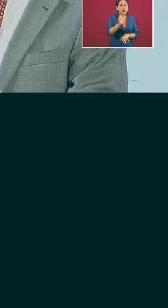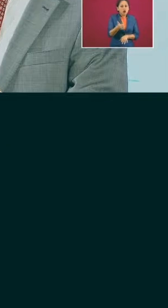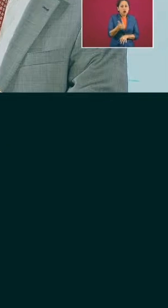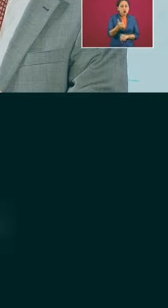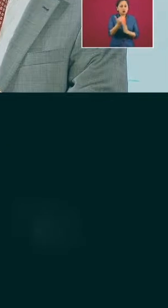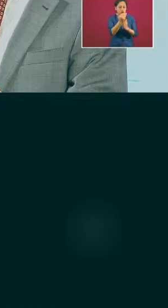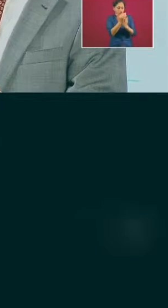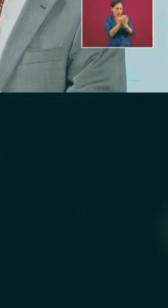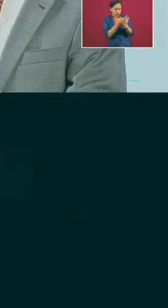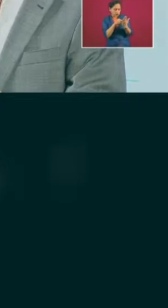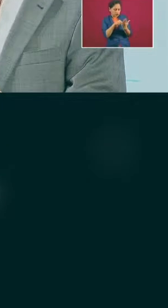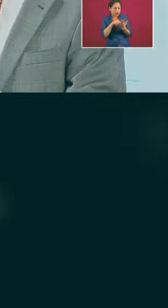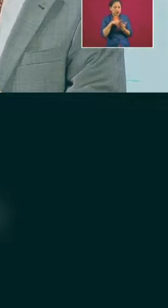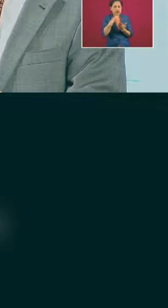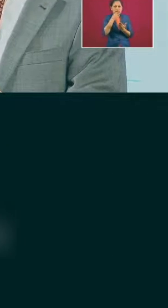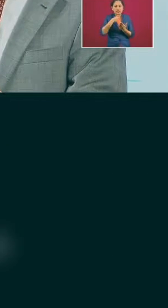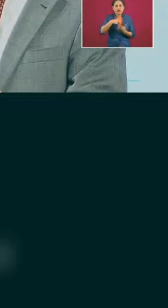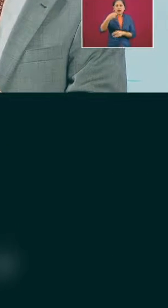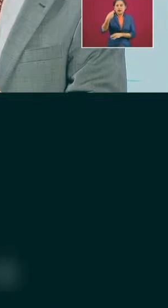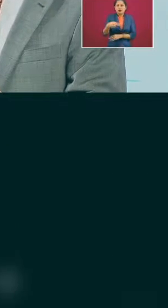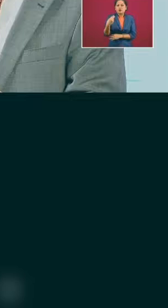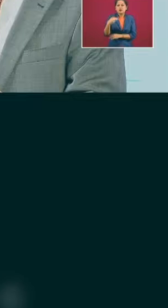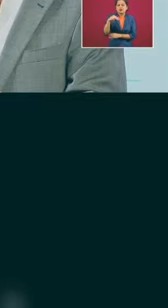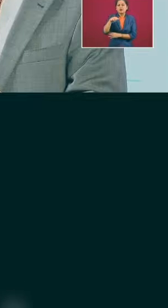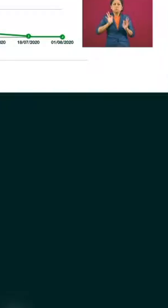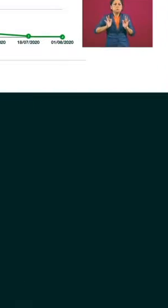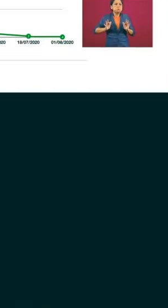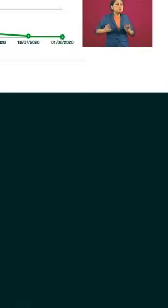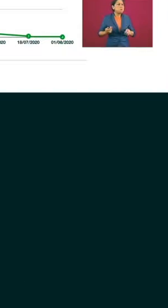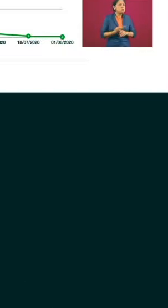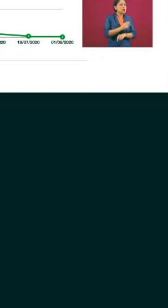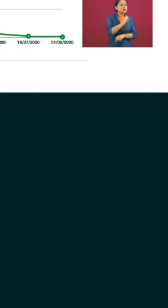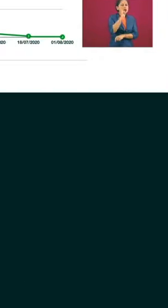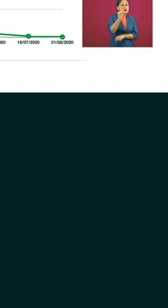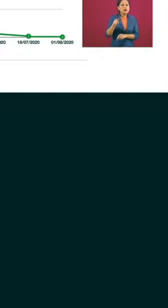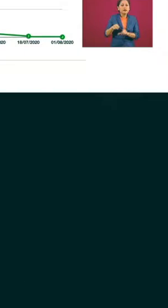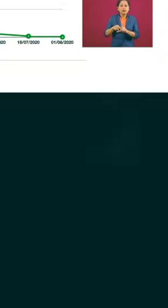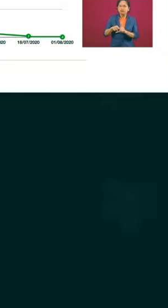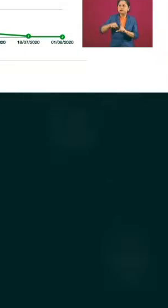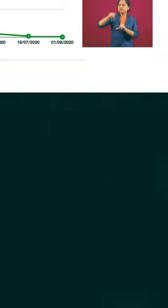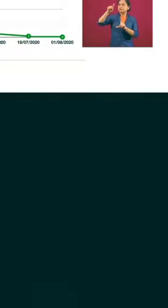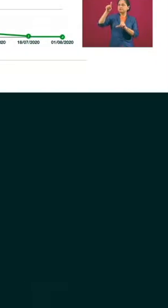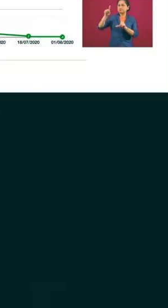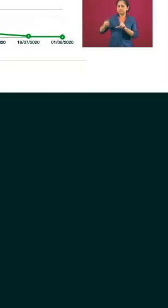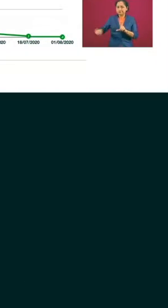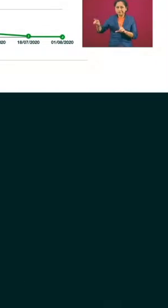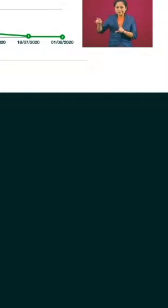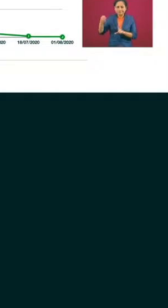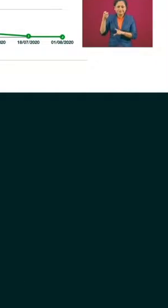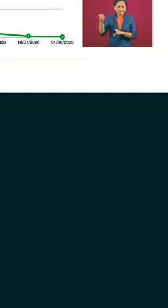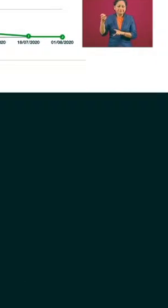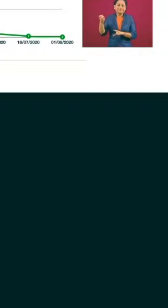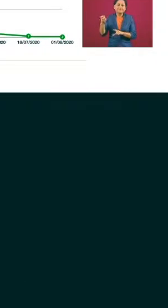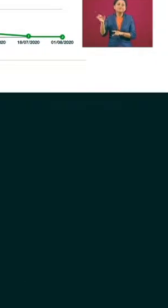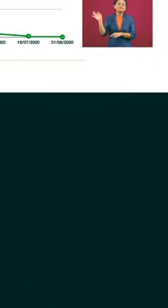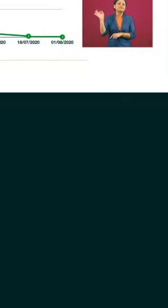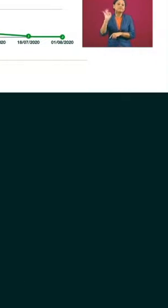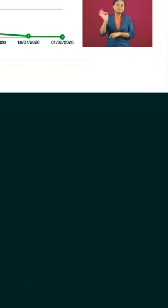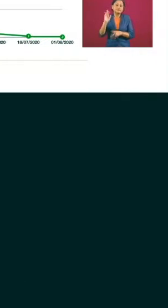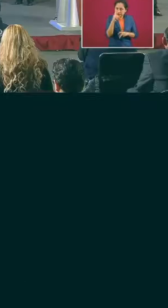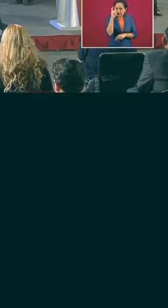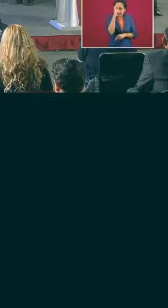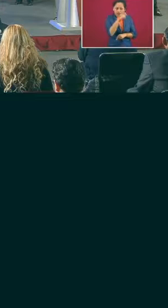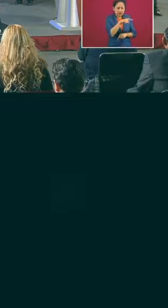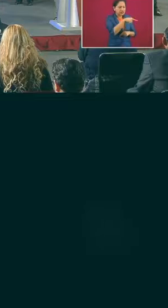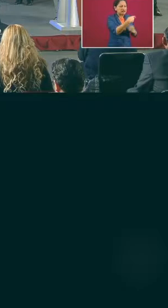En su intervención, el subsecretario de Prevención y Promoción de la Salud explicó que la curva más alta de la pandemia sería del 8 al 10 de mayo, por